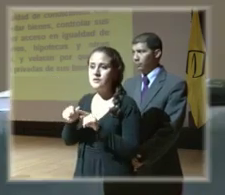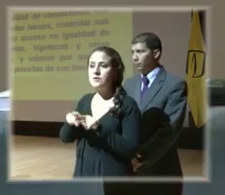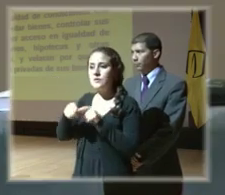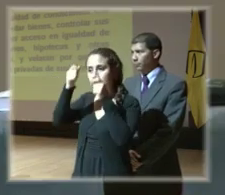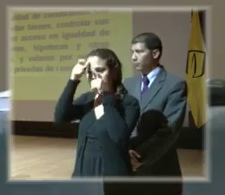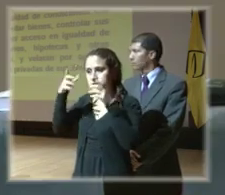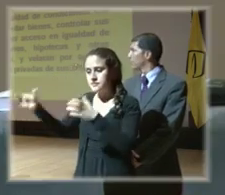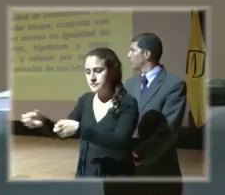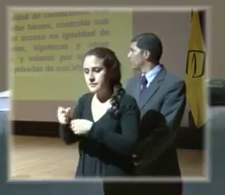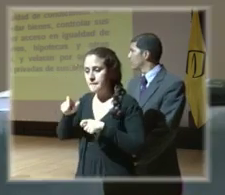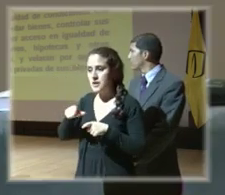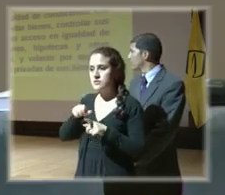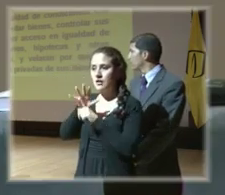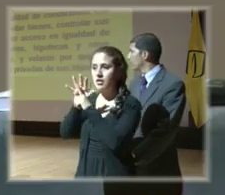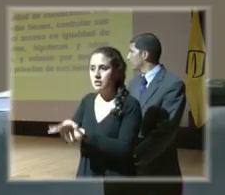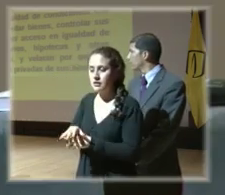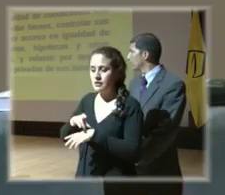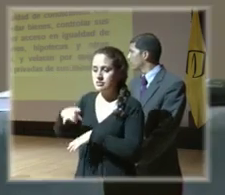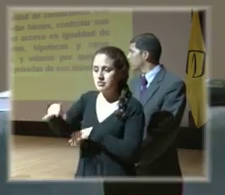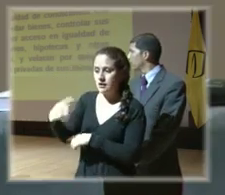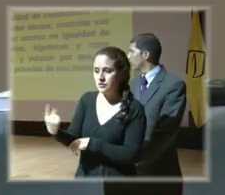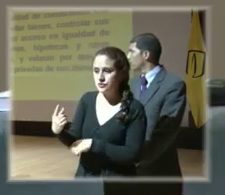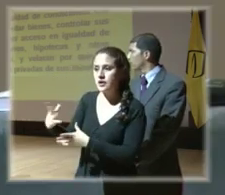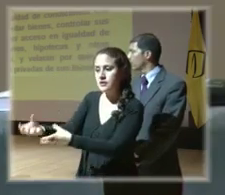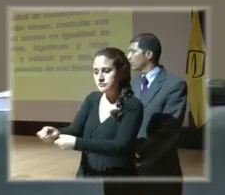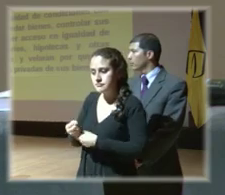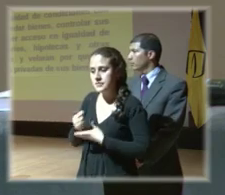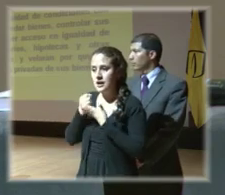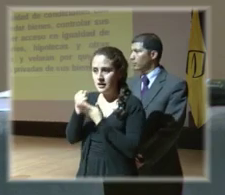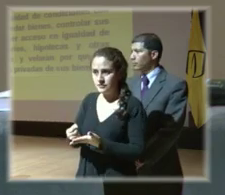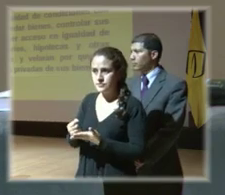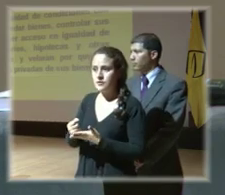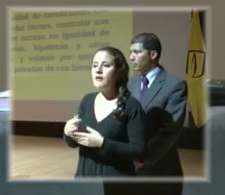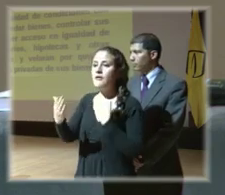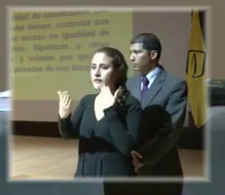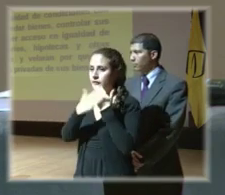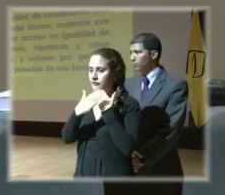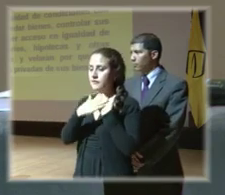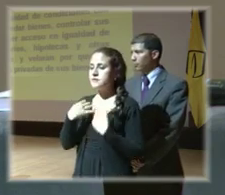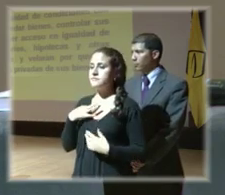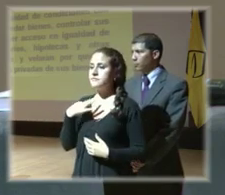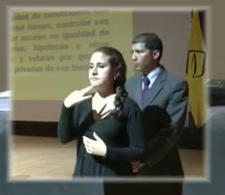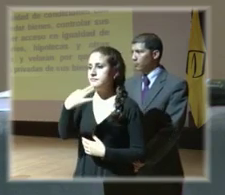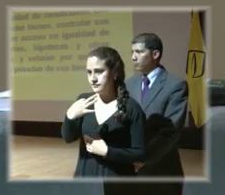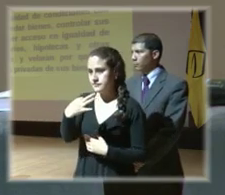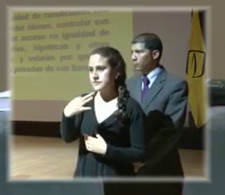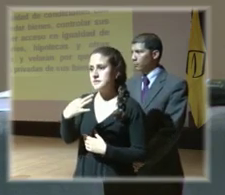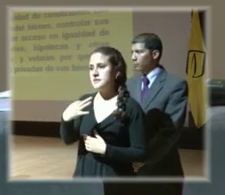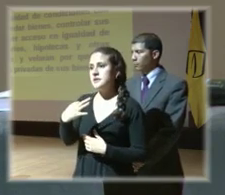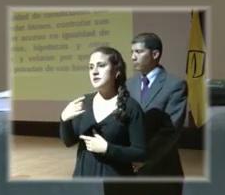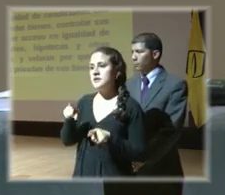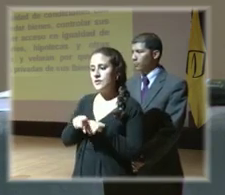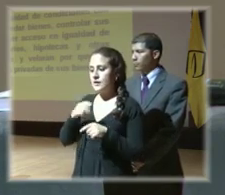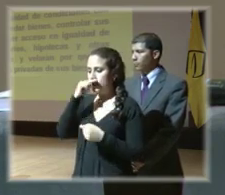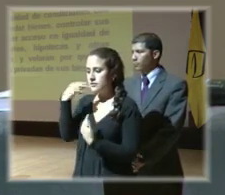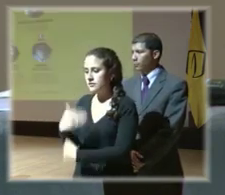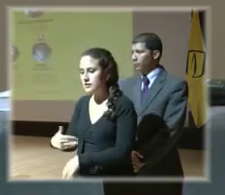personas en situación de abandono. Entonces, nos contactaron porque, claro, este órgano acoge niños en